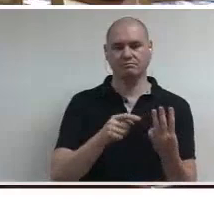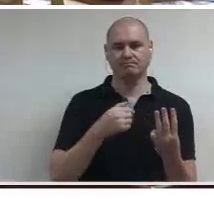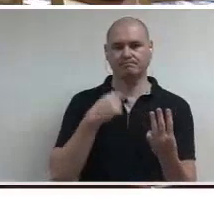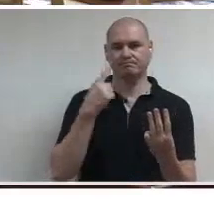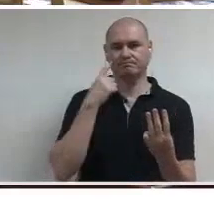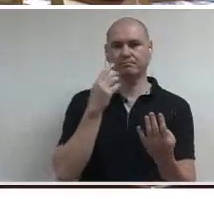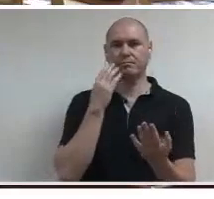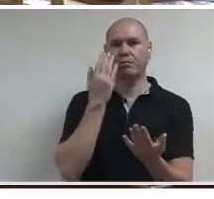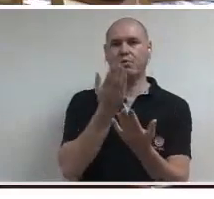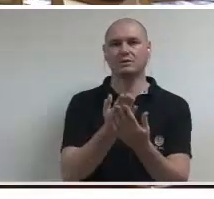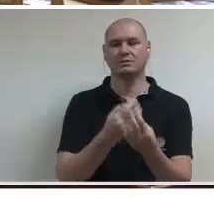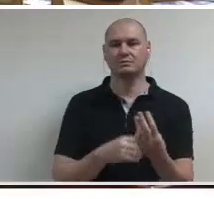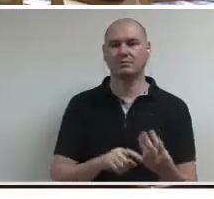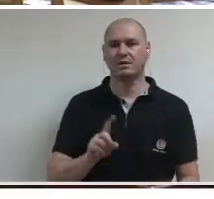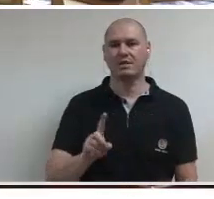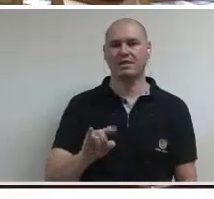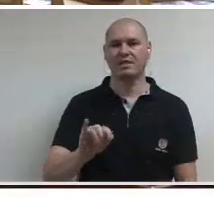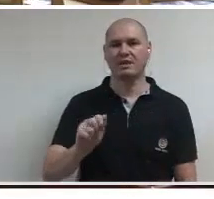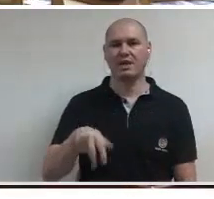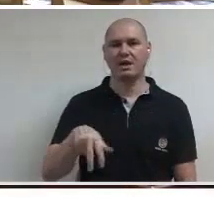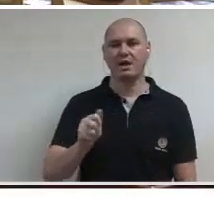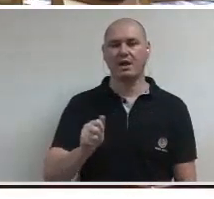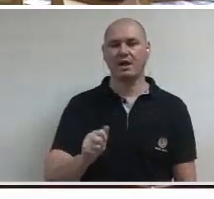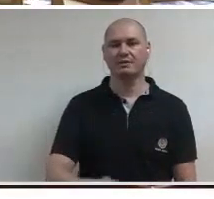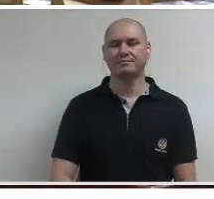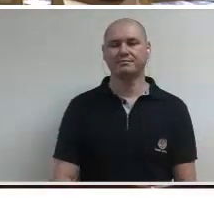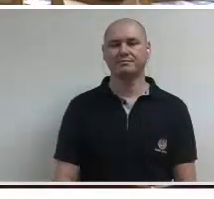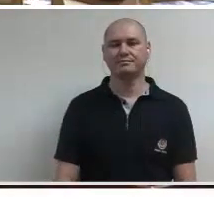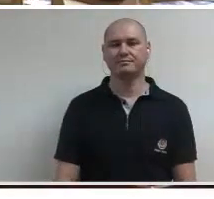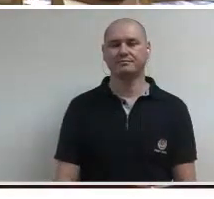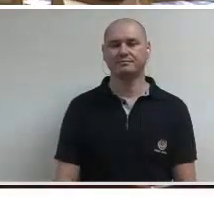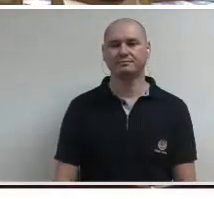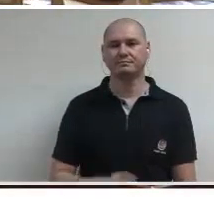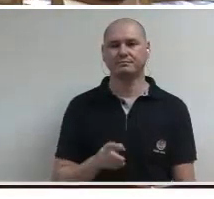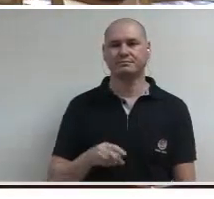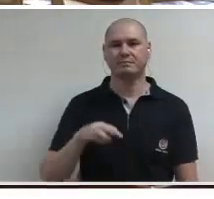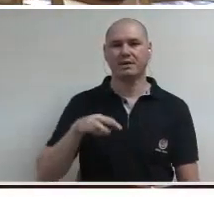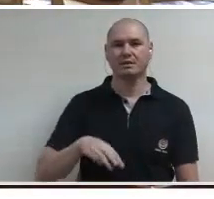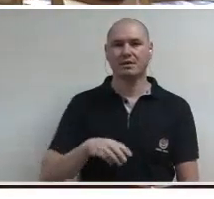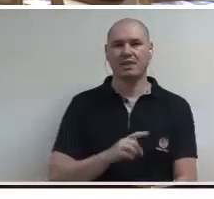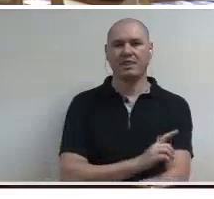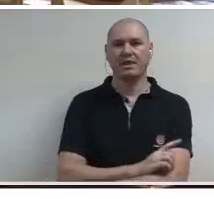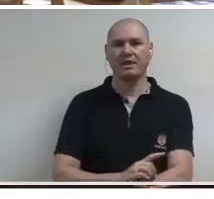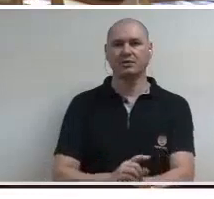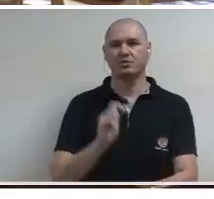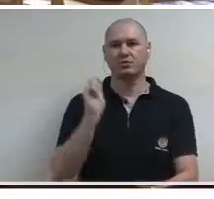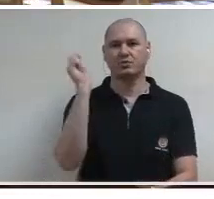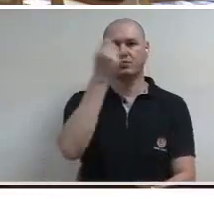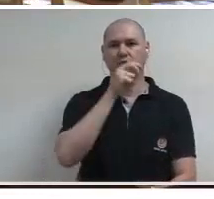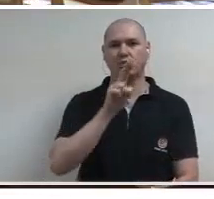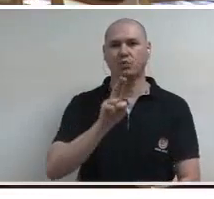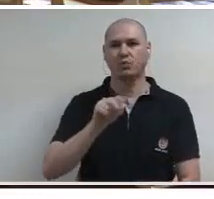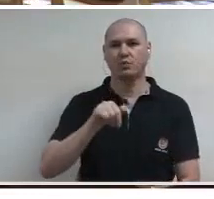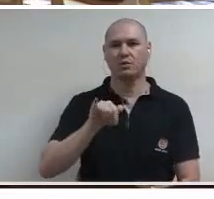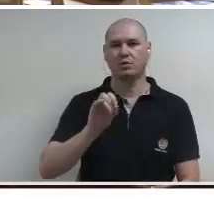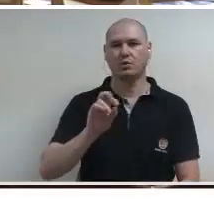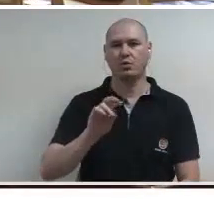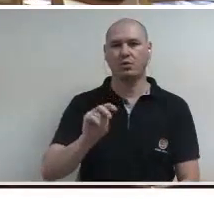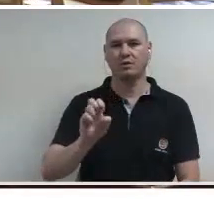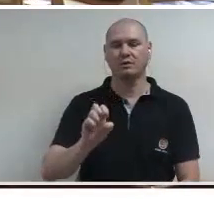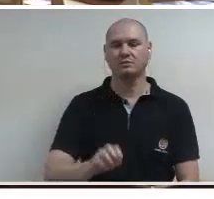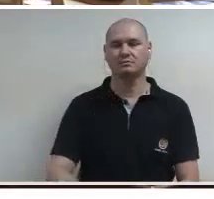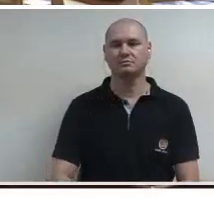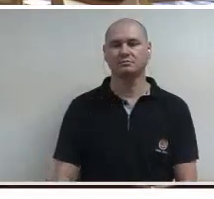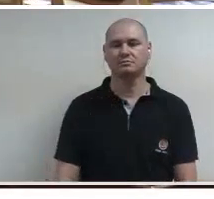propongo a la abogada Diana Raquel Gómez Cuenca. Ella es abogada Diana Raquel Gómez Cuenca, Areja Lloré, magíster de